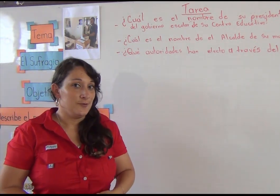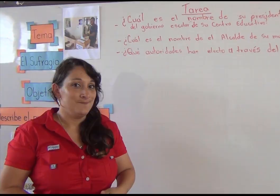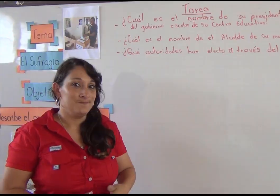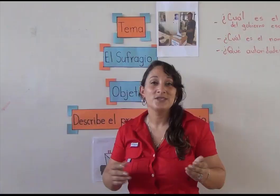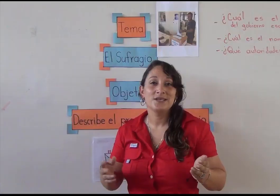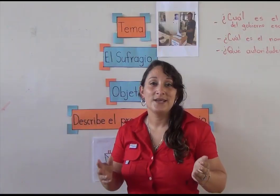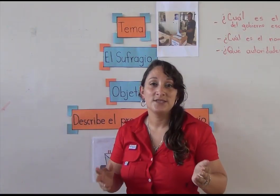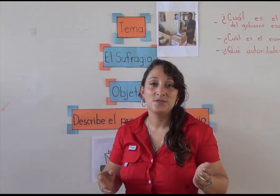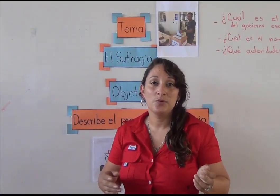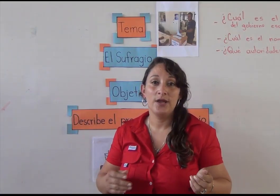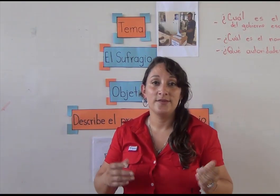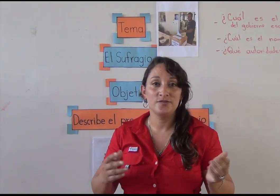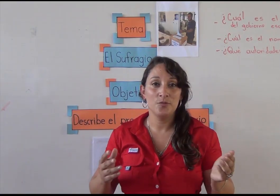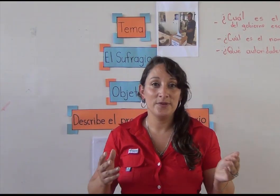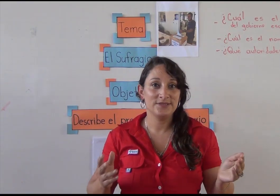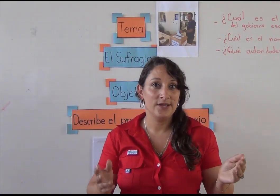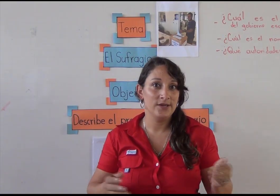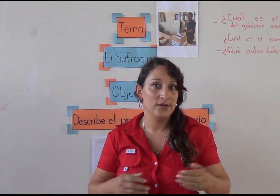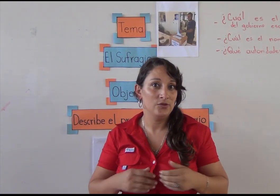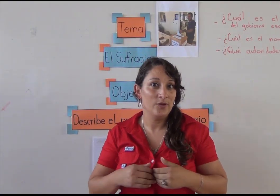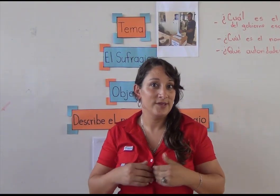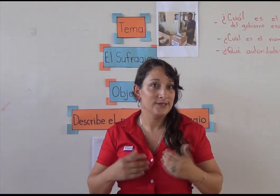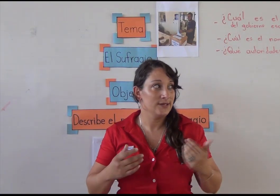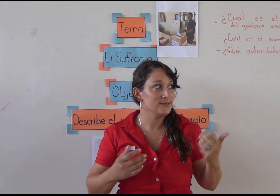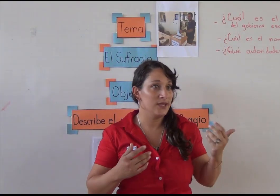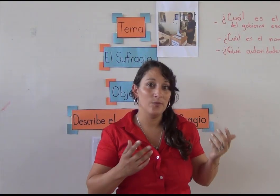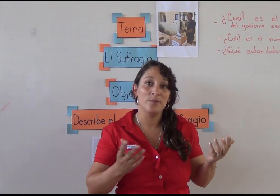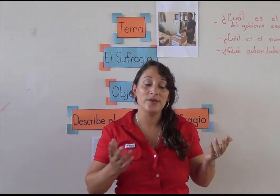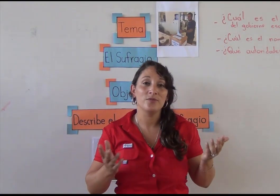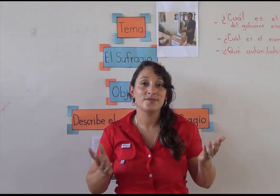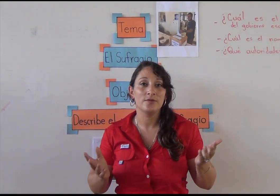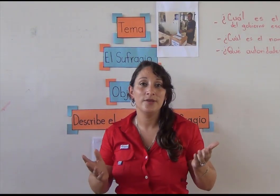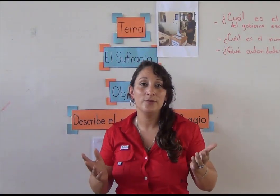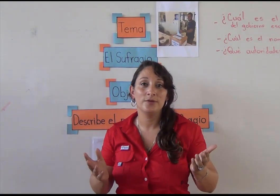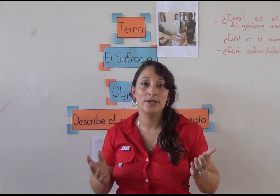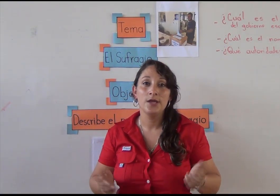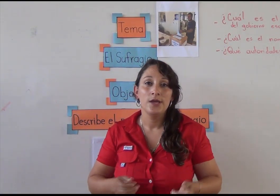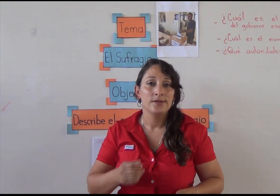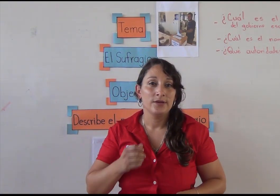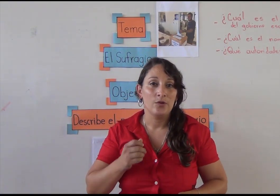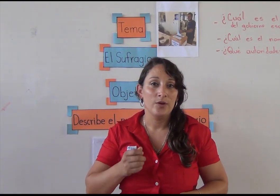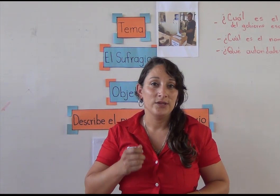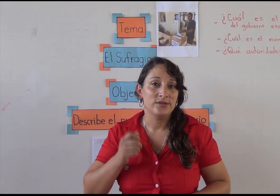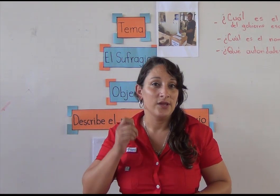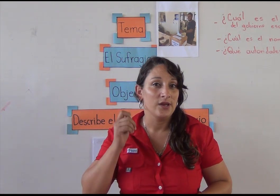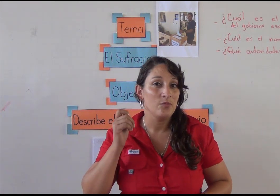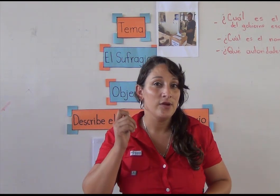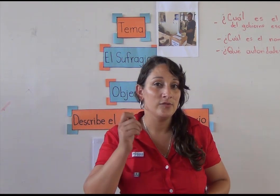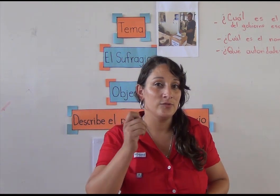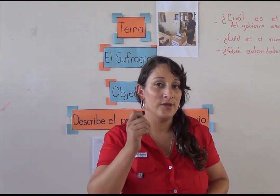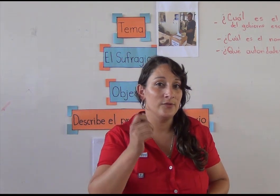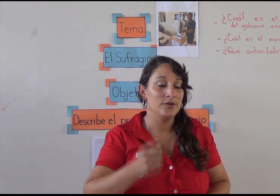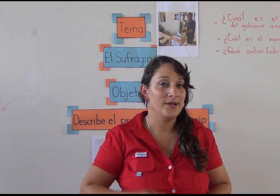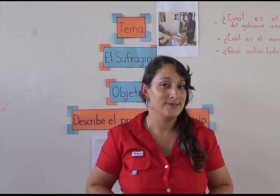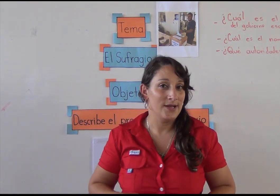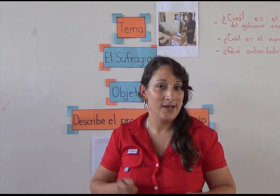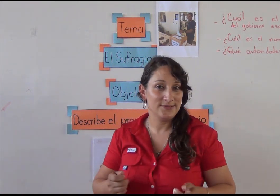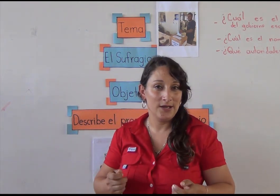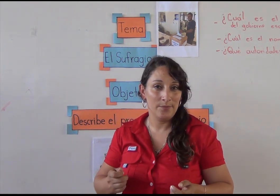del sufragio? Muchas gracias por la atención prestada en toda esta clase que hemos venido desarrollando, ¿verdad? Recuerde, te queremos